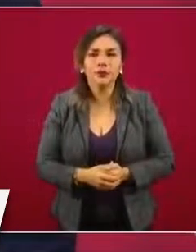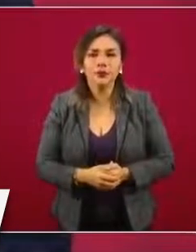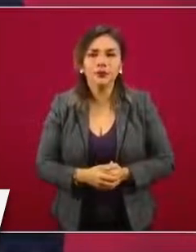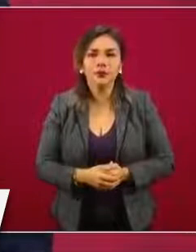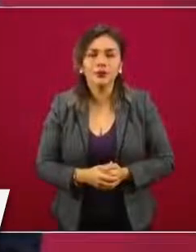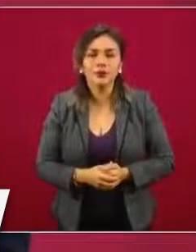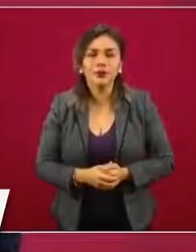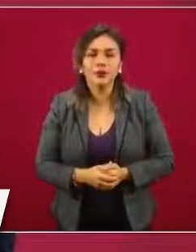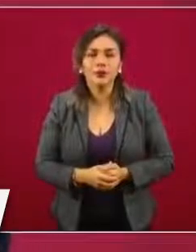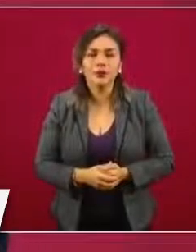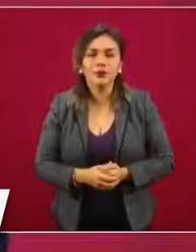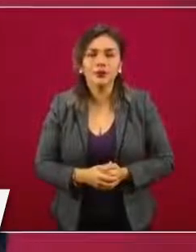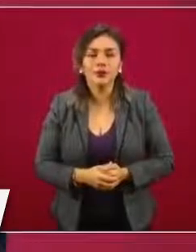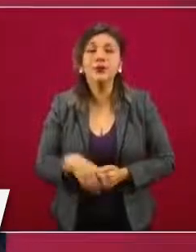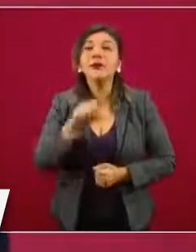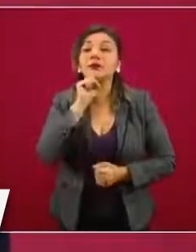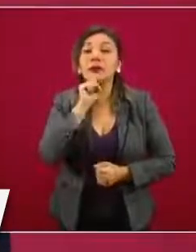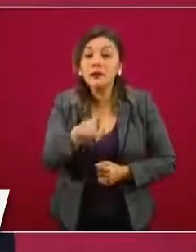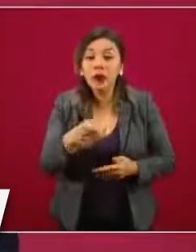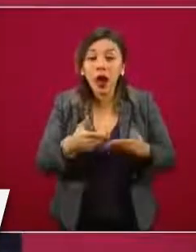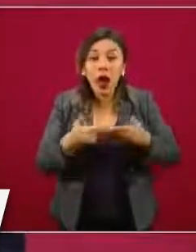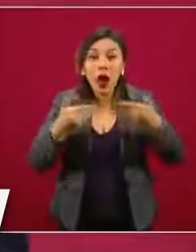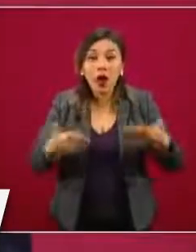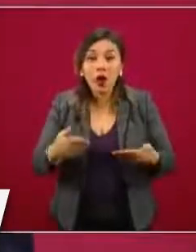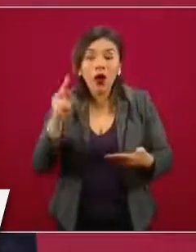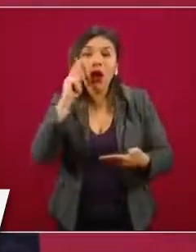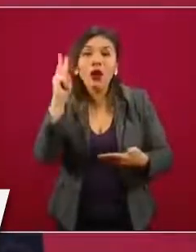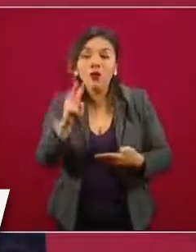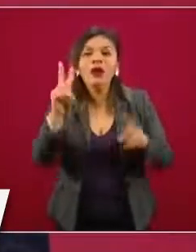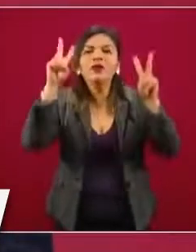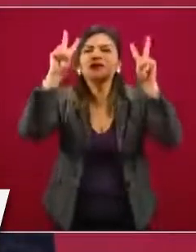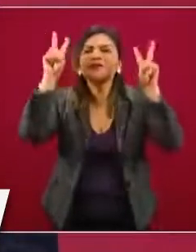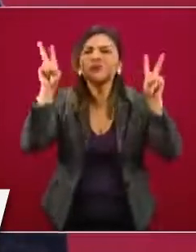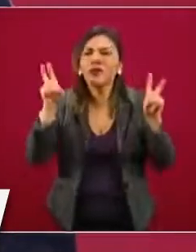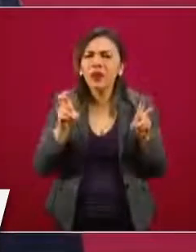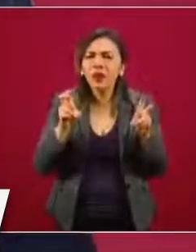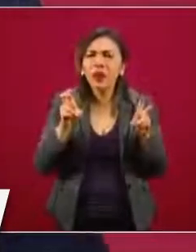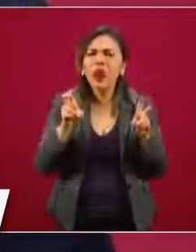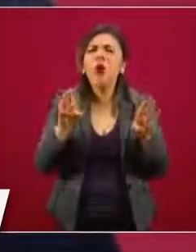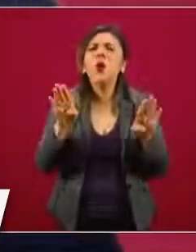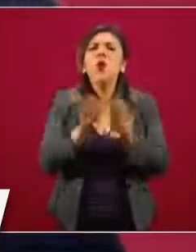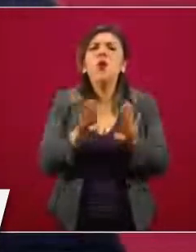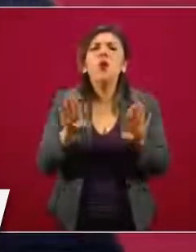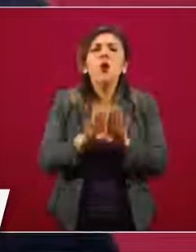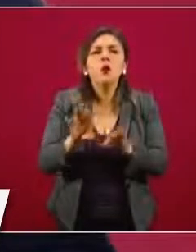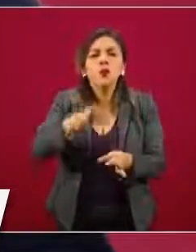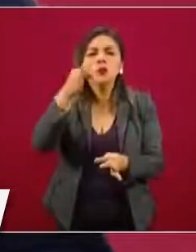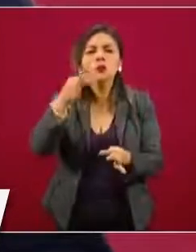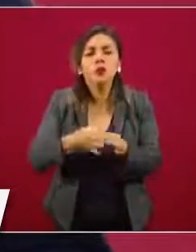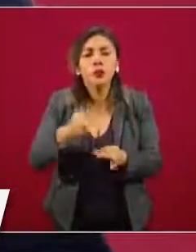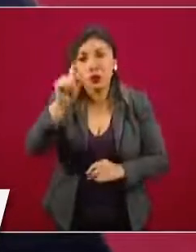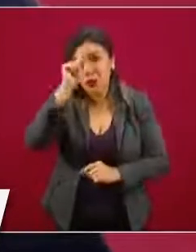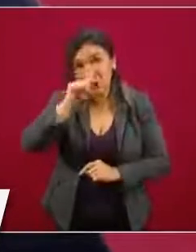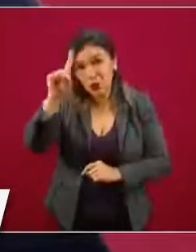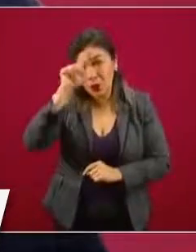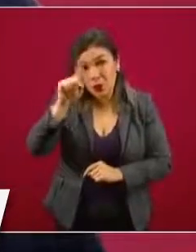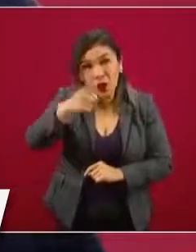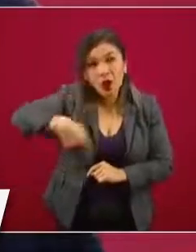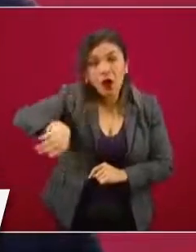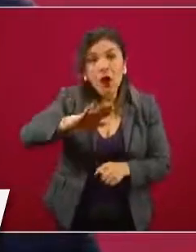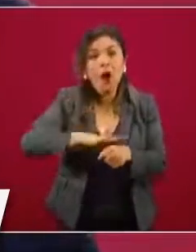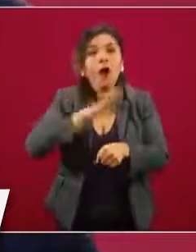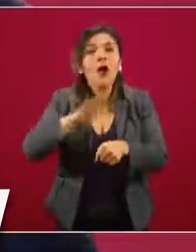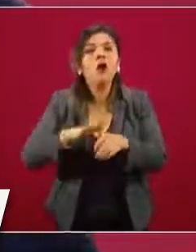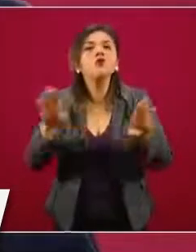ahora mismo vamos a tratar el tema sobre el cumplimiento de las recomendaciones.